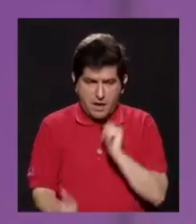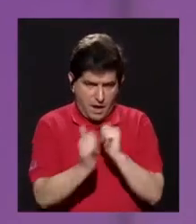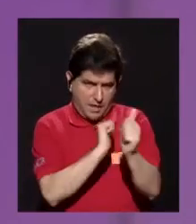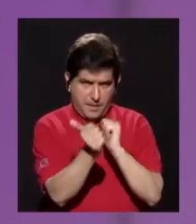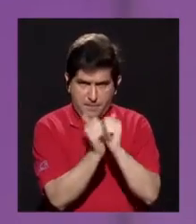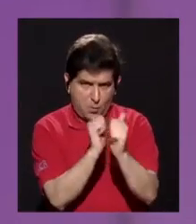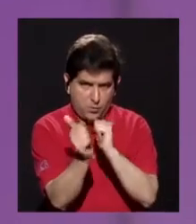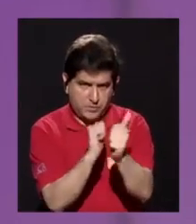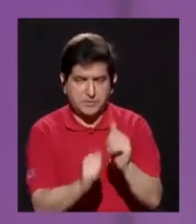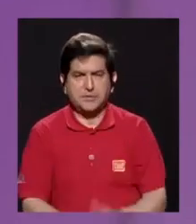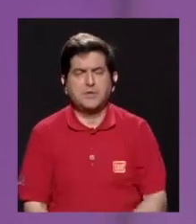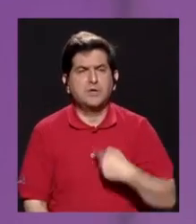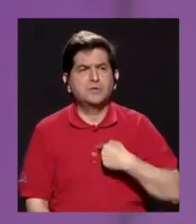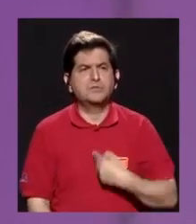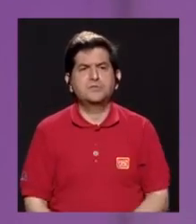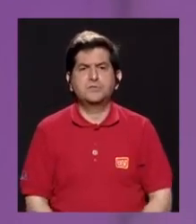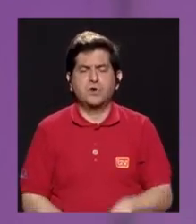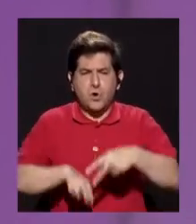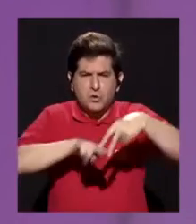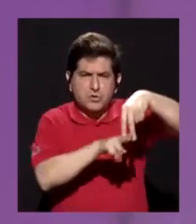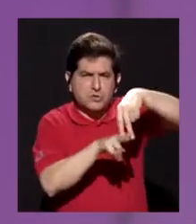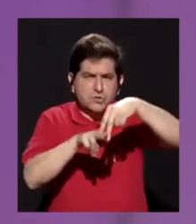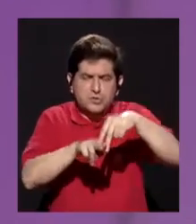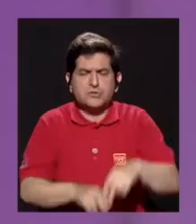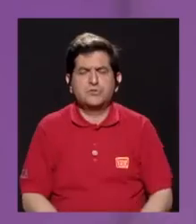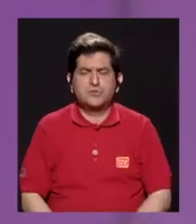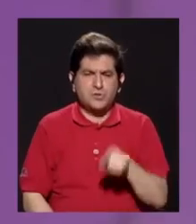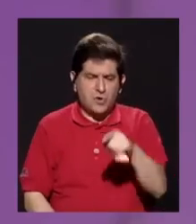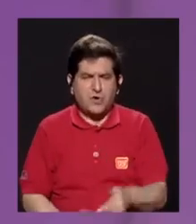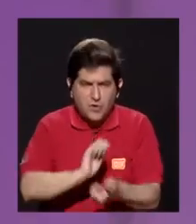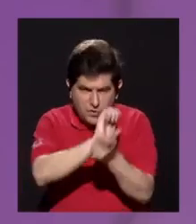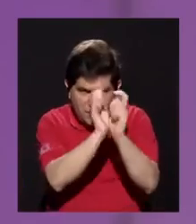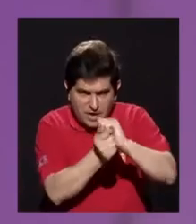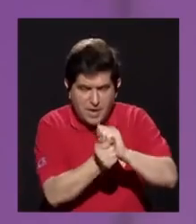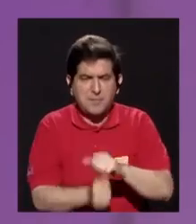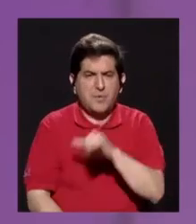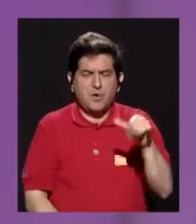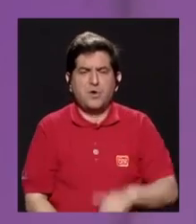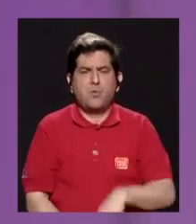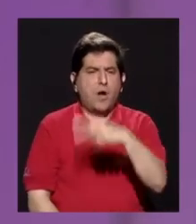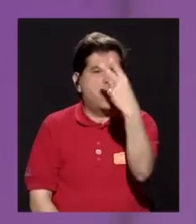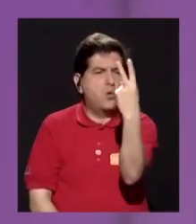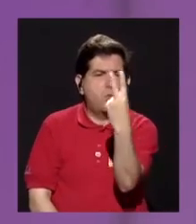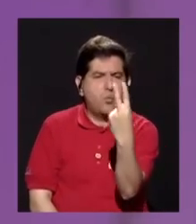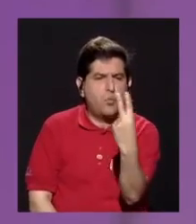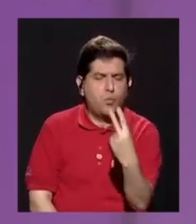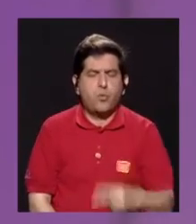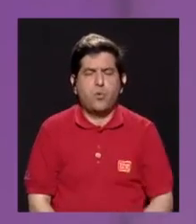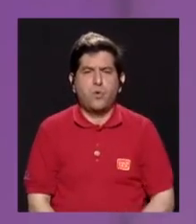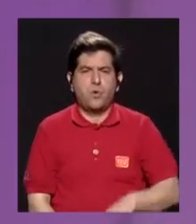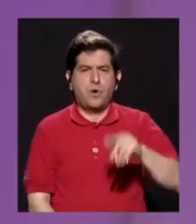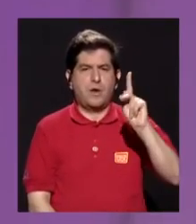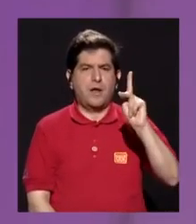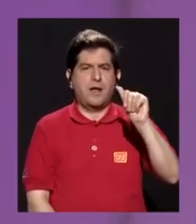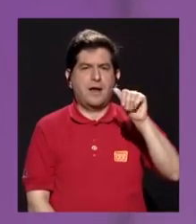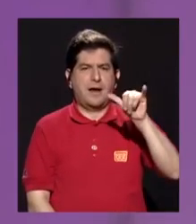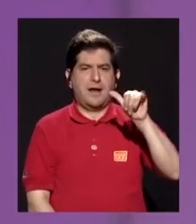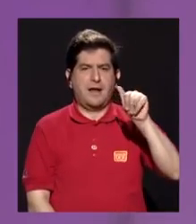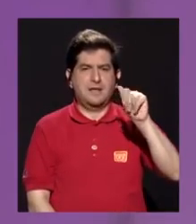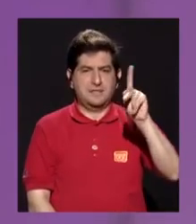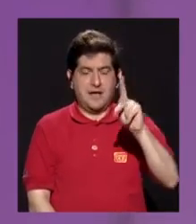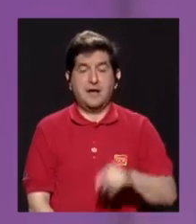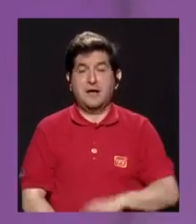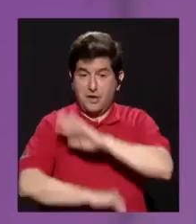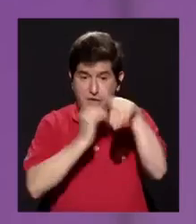deporte. He practicado surf adaptado, he practicado buceo, he practicado kayak y a cualquier cosa que me